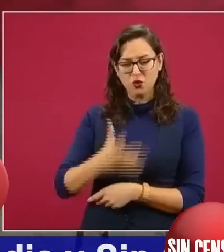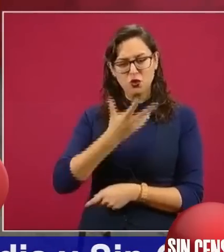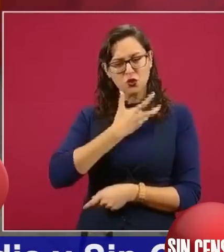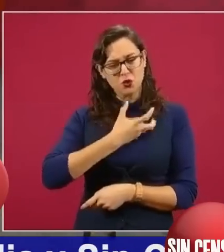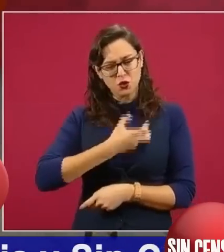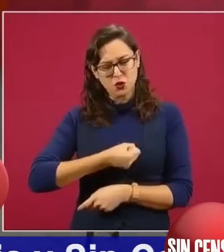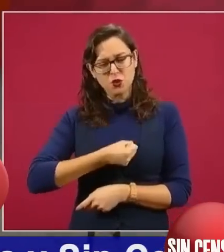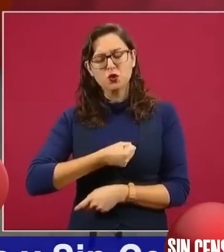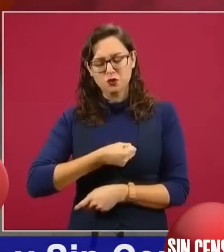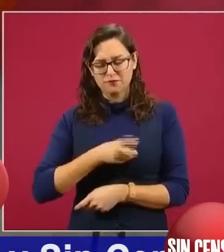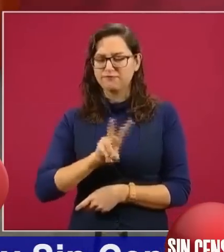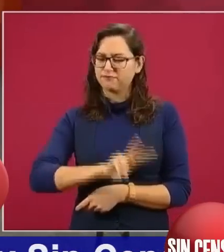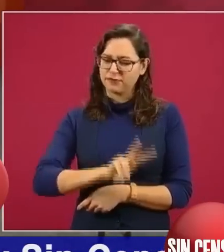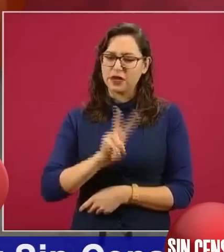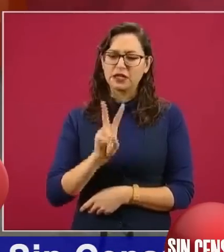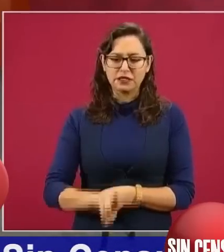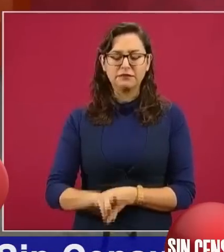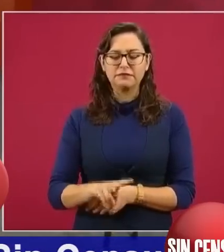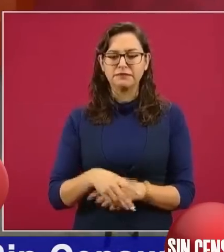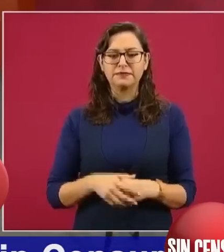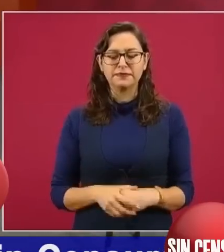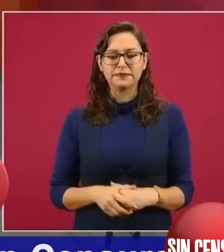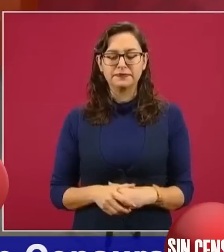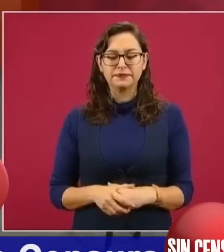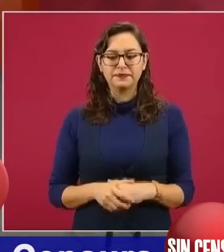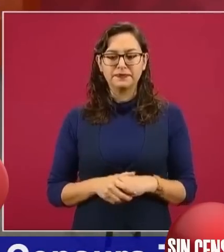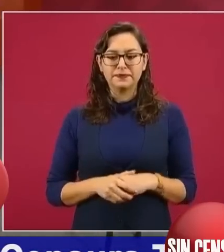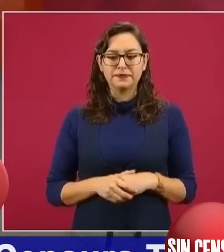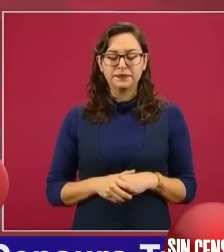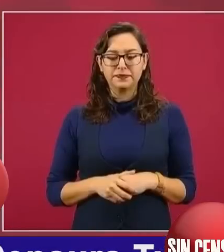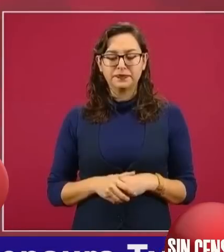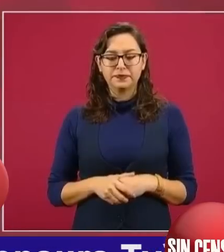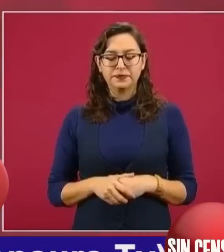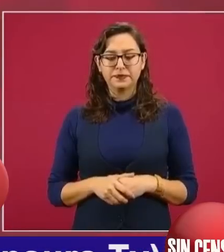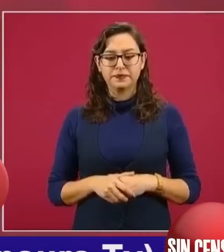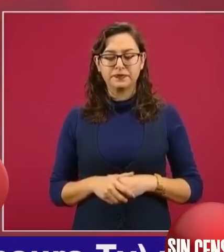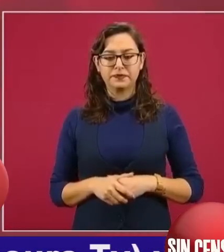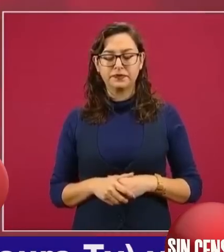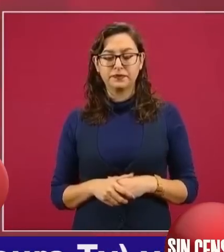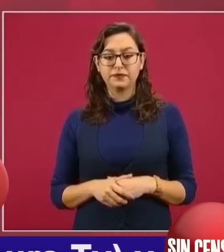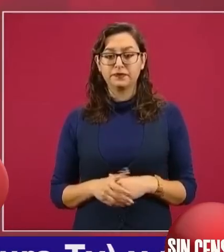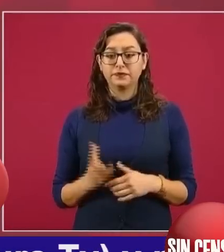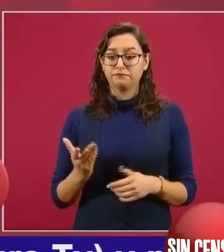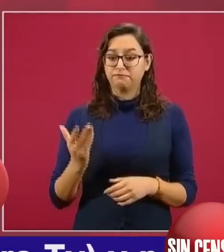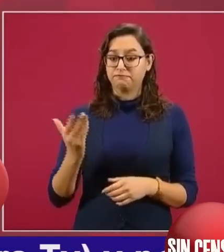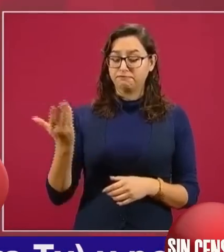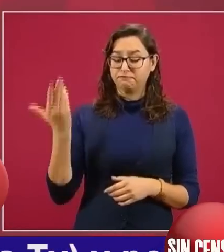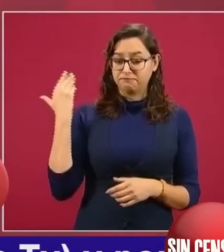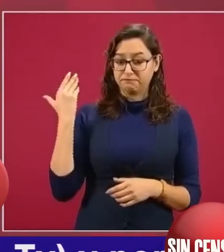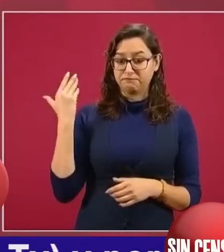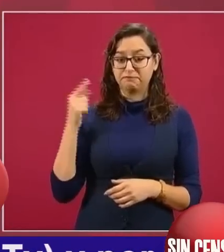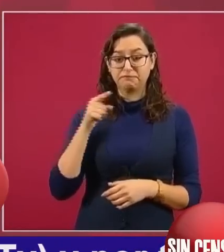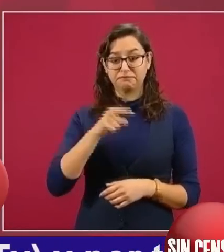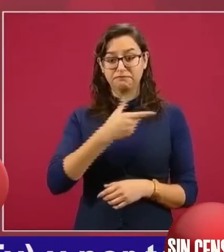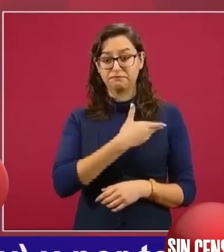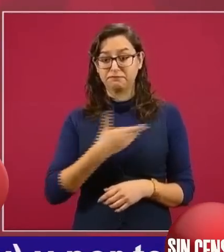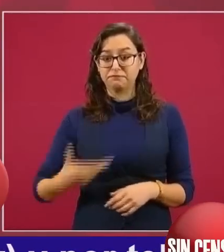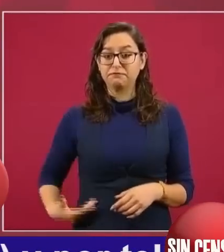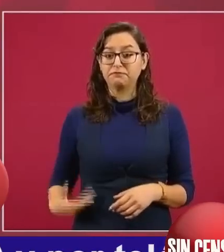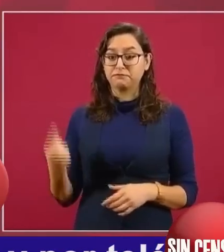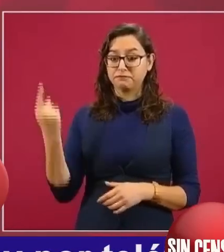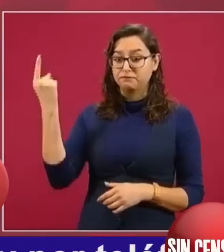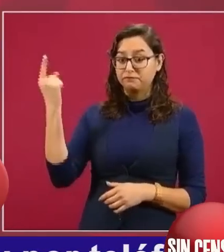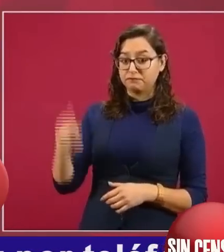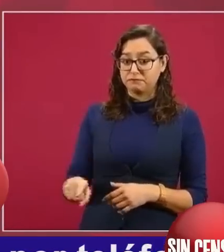a nuestra población. Hace unos días, el señor presidente nos pidió implementáramos